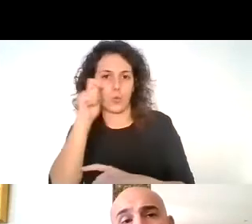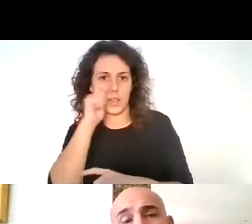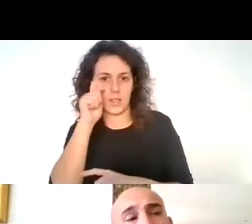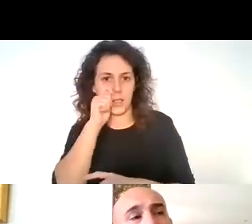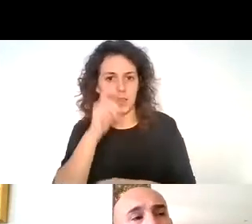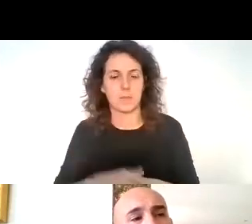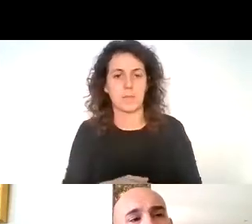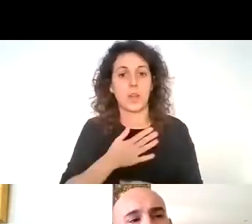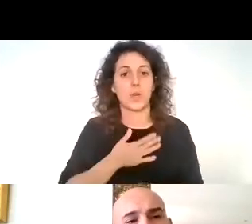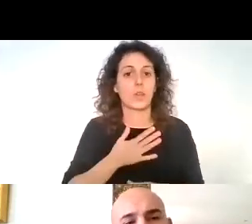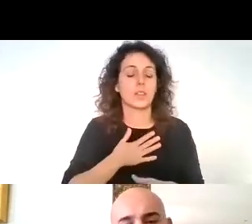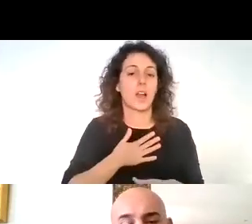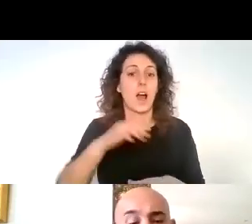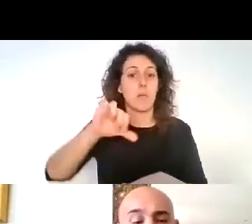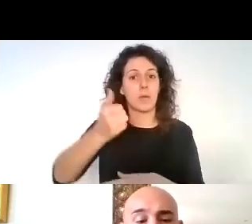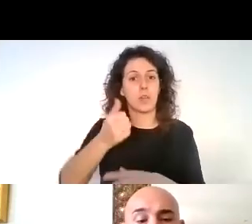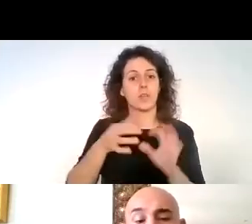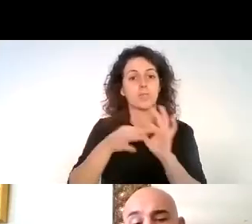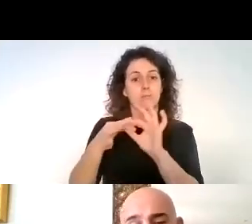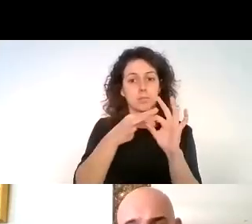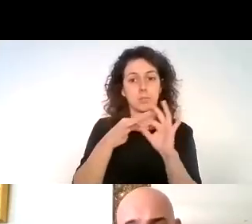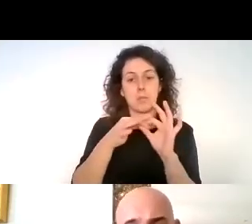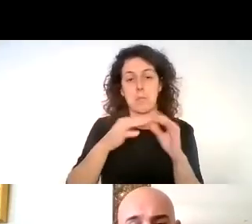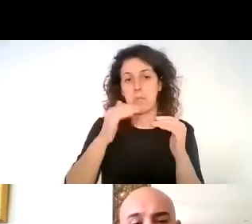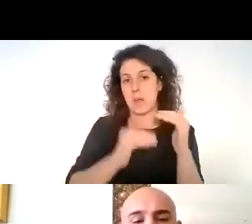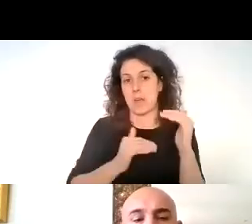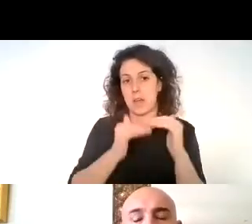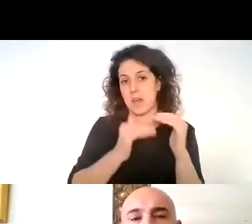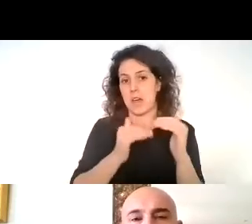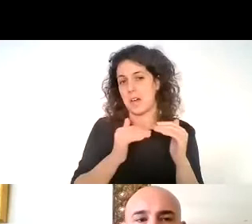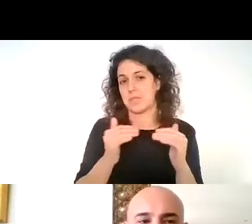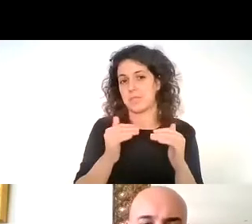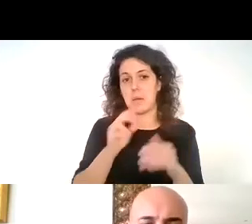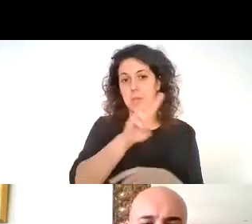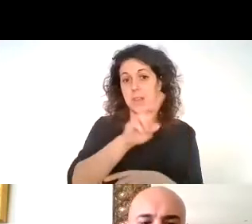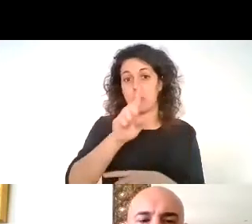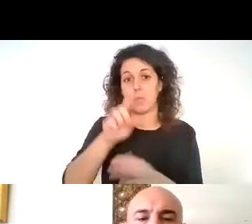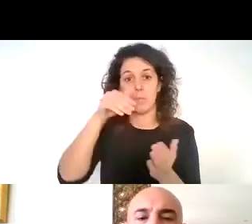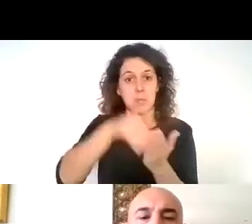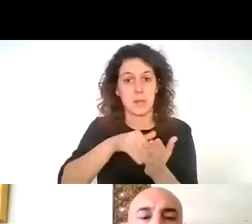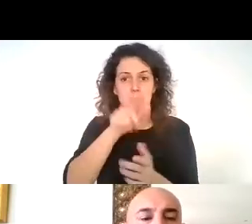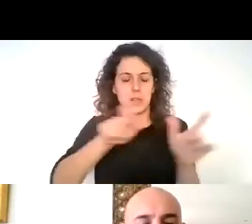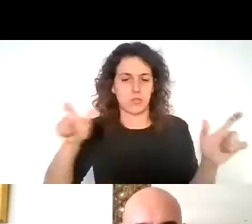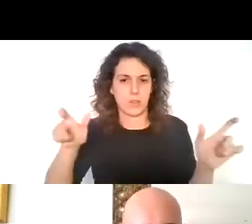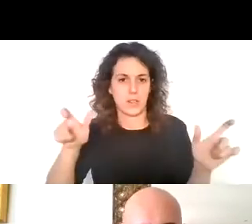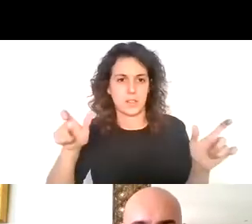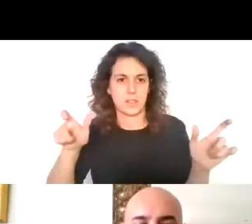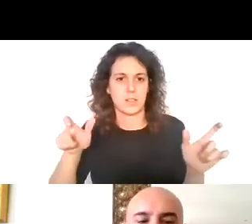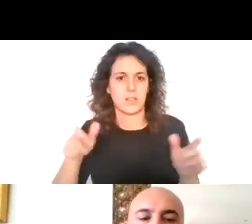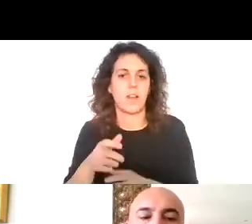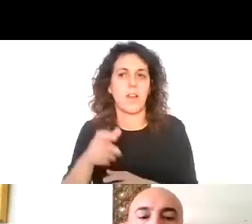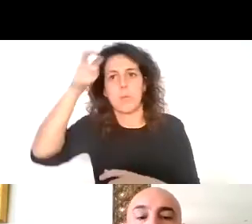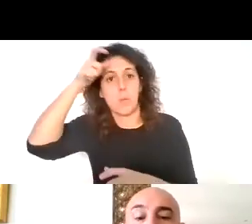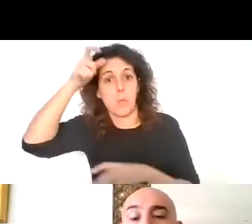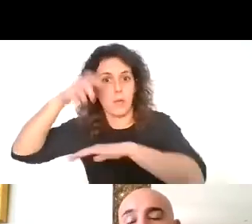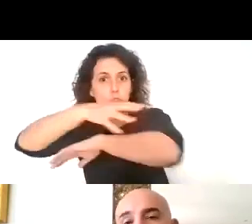Nuestra población es una población relativamente baja, 21.000 personas. No así si contamos, como en tantos pueblos costeros,